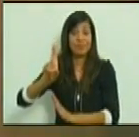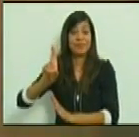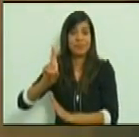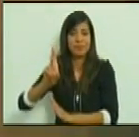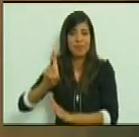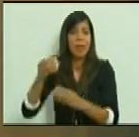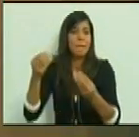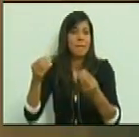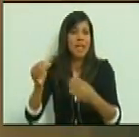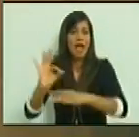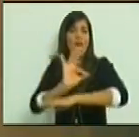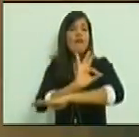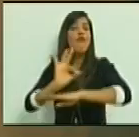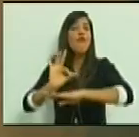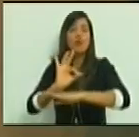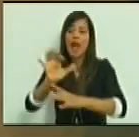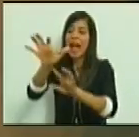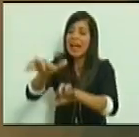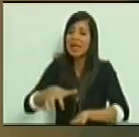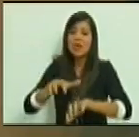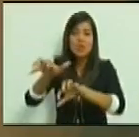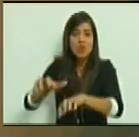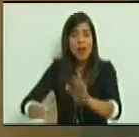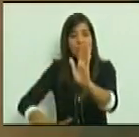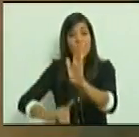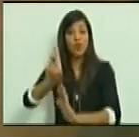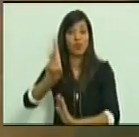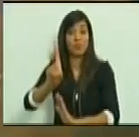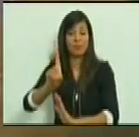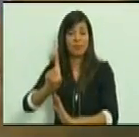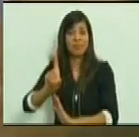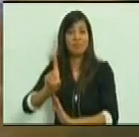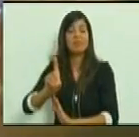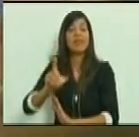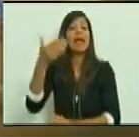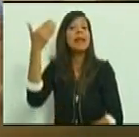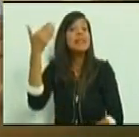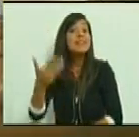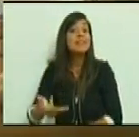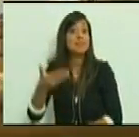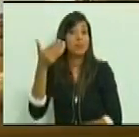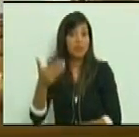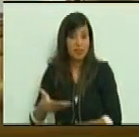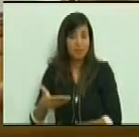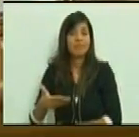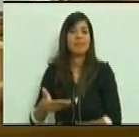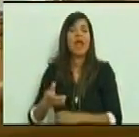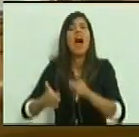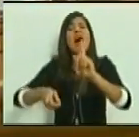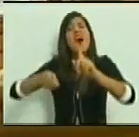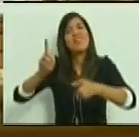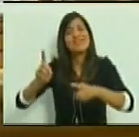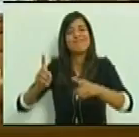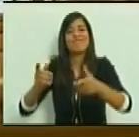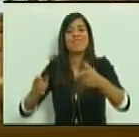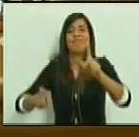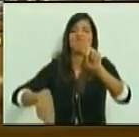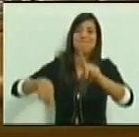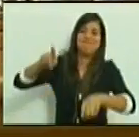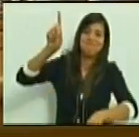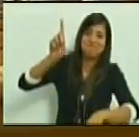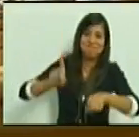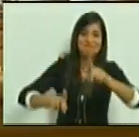en funcionamiento, otra parte importante no tan en funcionamiento, funcionando parcial o